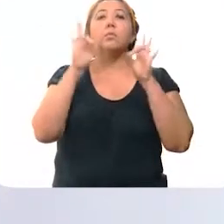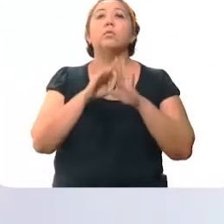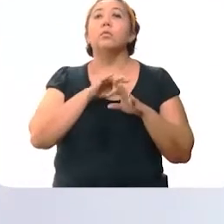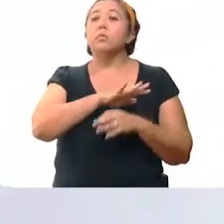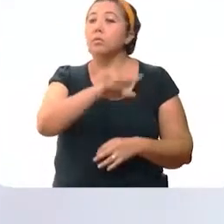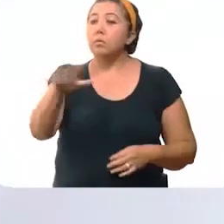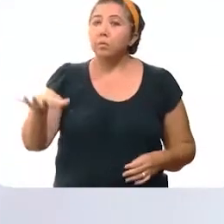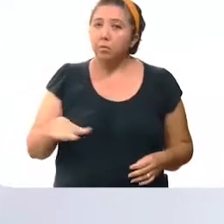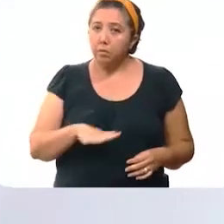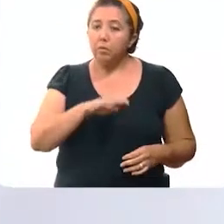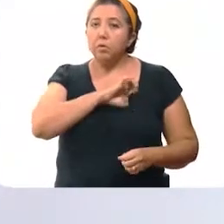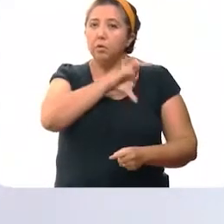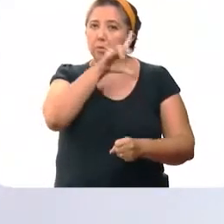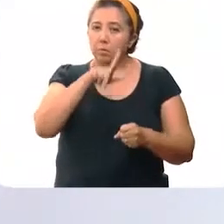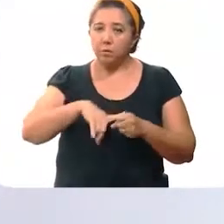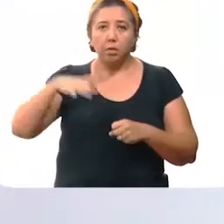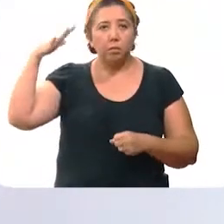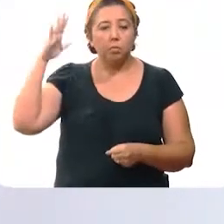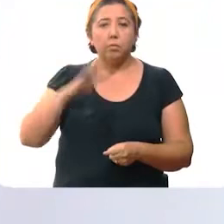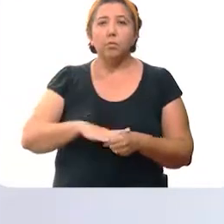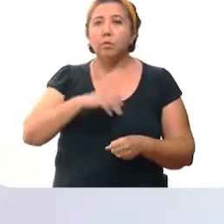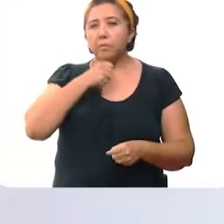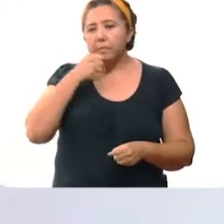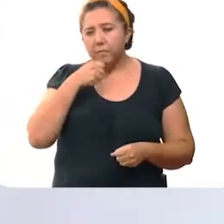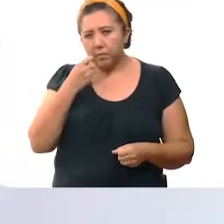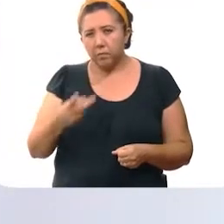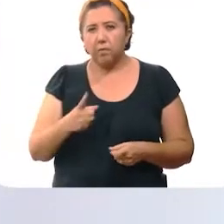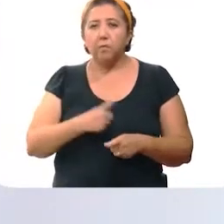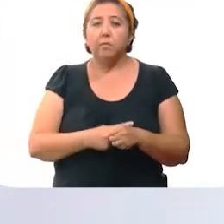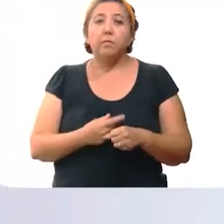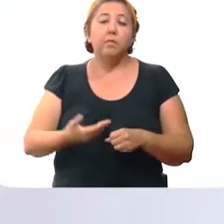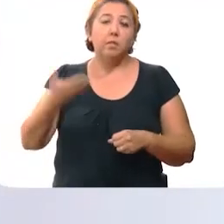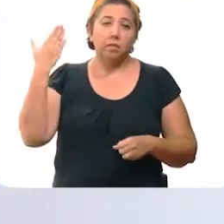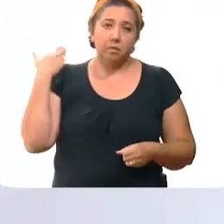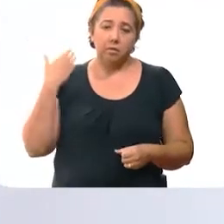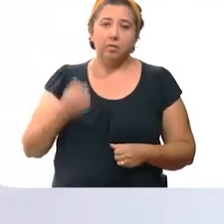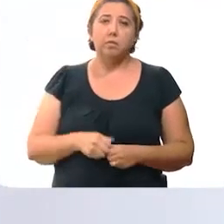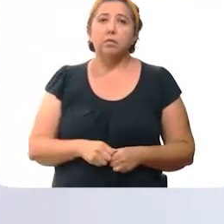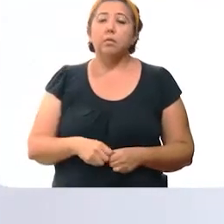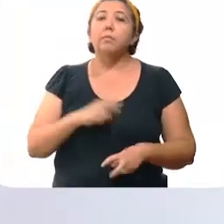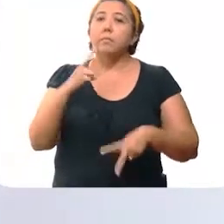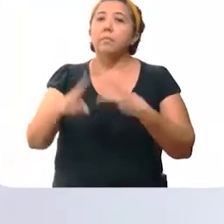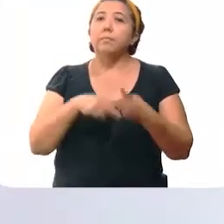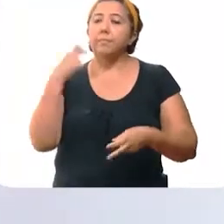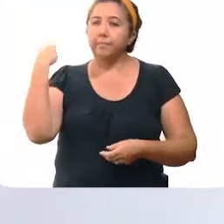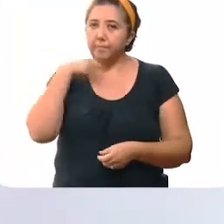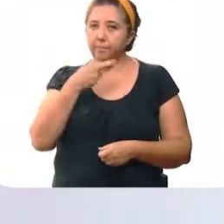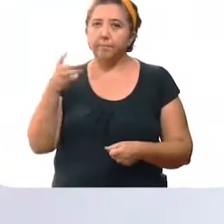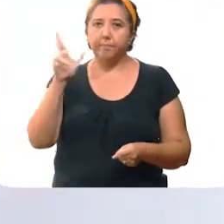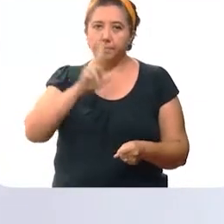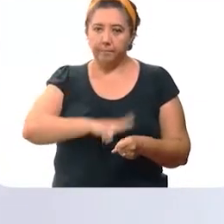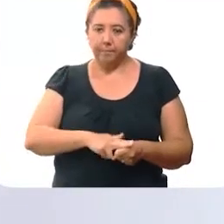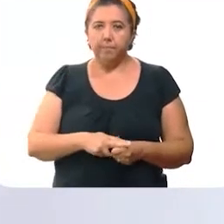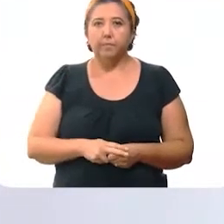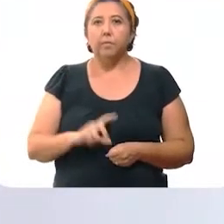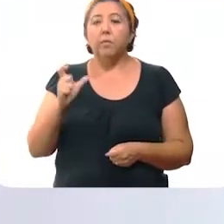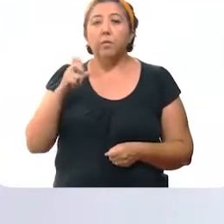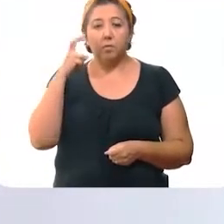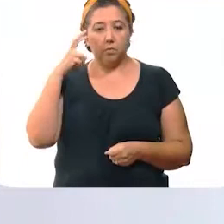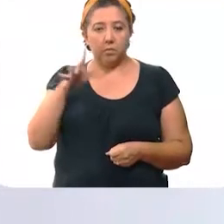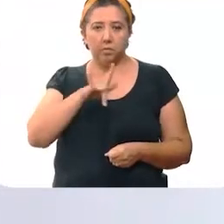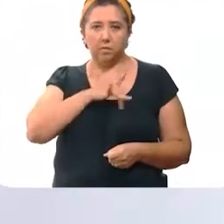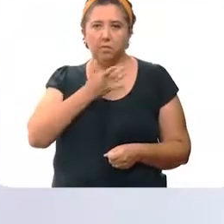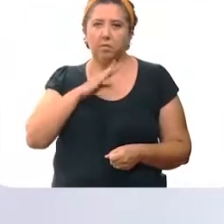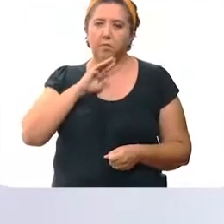que todos, en especial los adultos mayores o personas con enfermedades previas, acudan de inmediato al hospital, apenas detecten